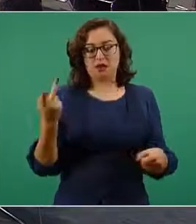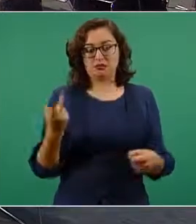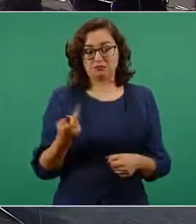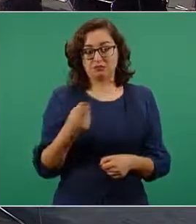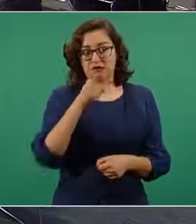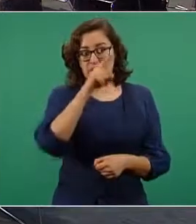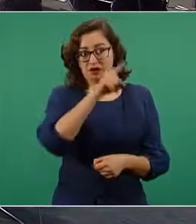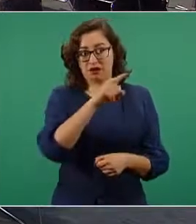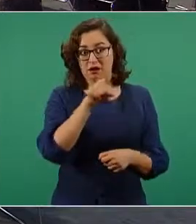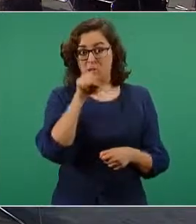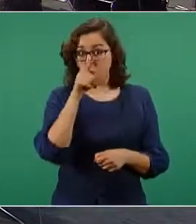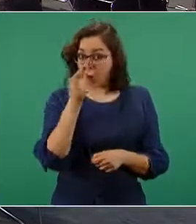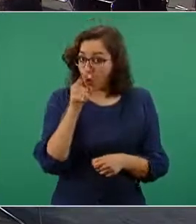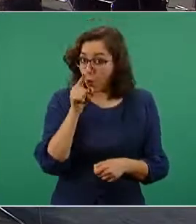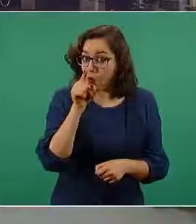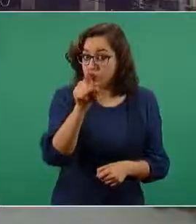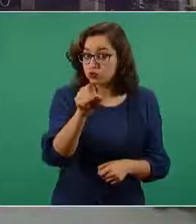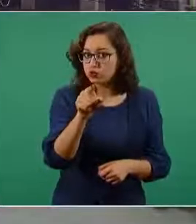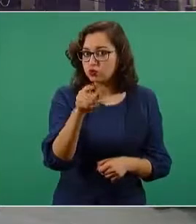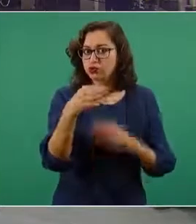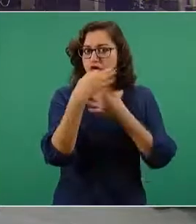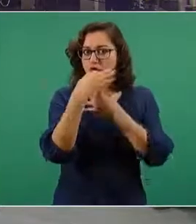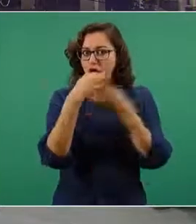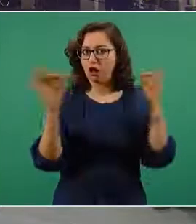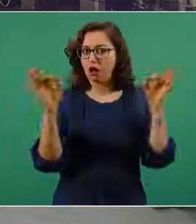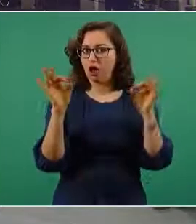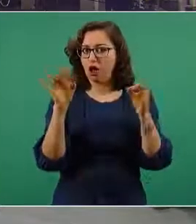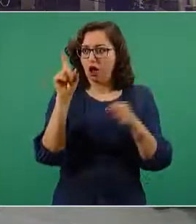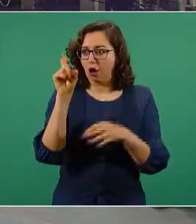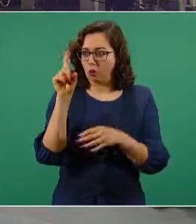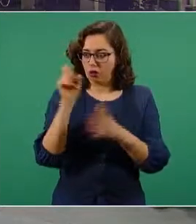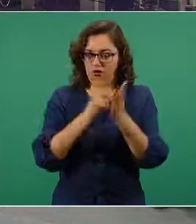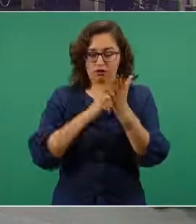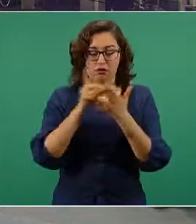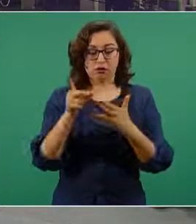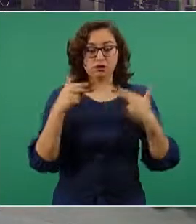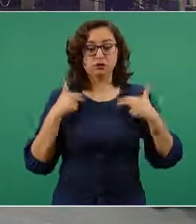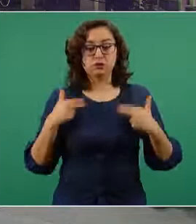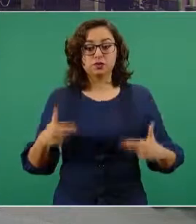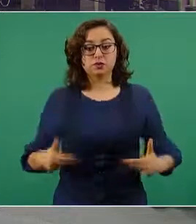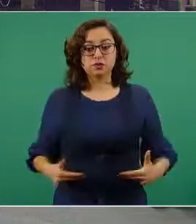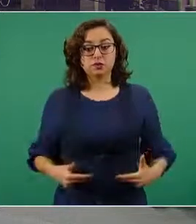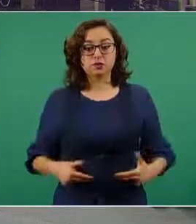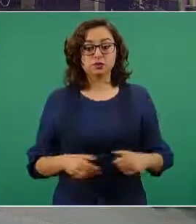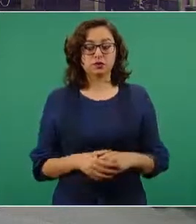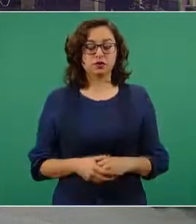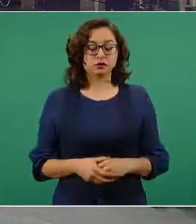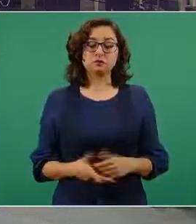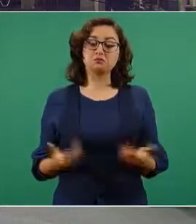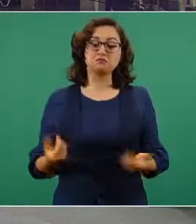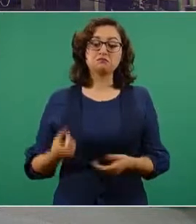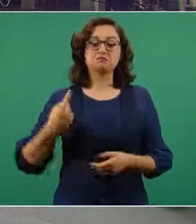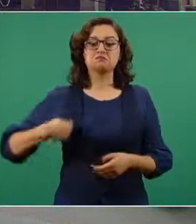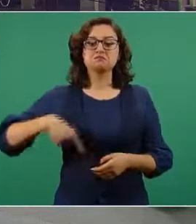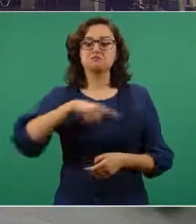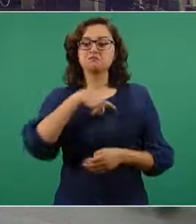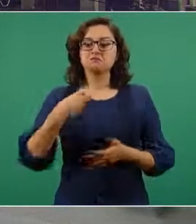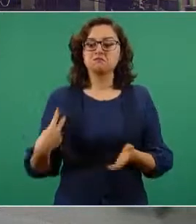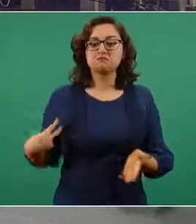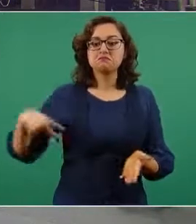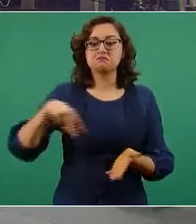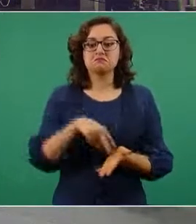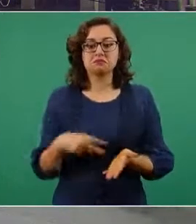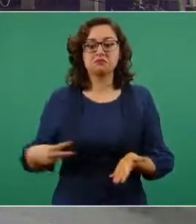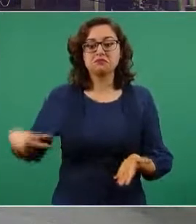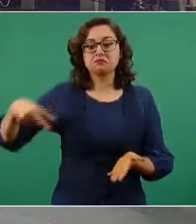Y pues también podemos seguir viniendo aquí y pueden seguir allá sin agua otro año y otro